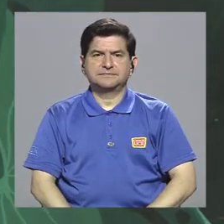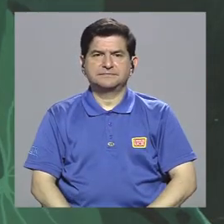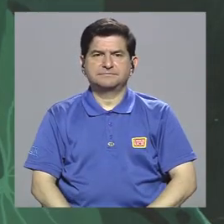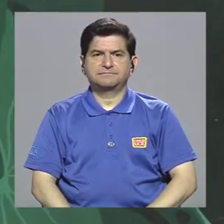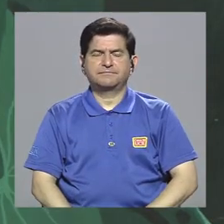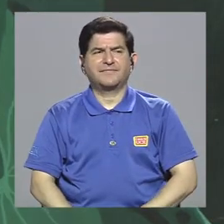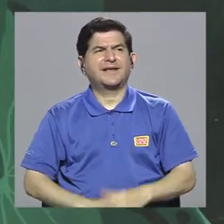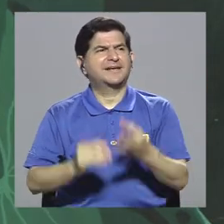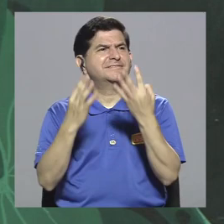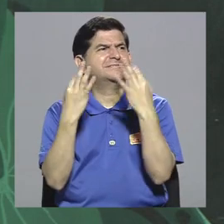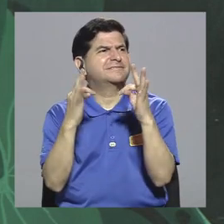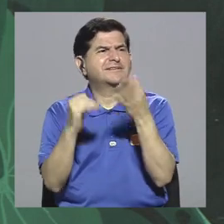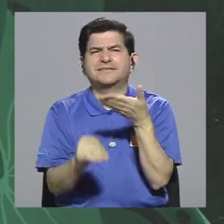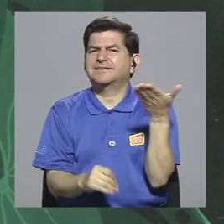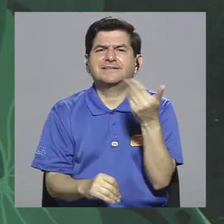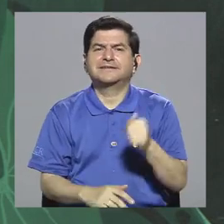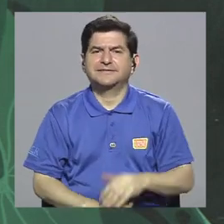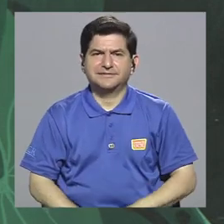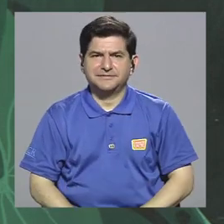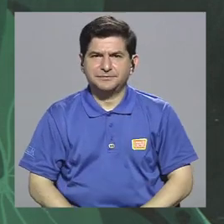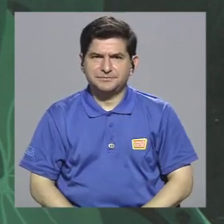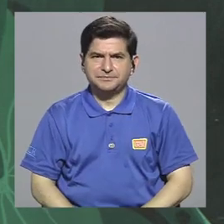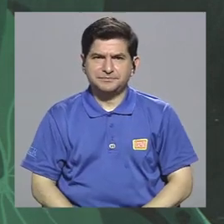lo que pretende es precisamente